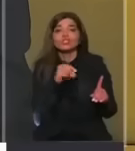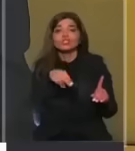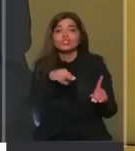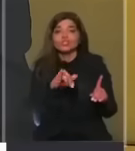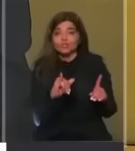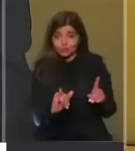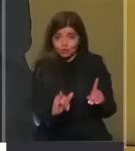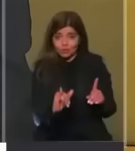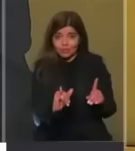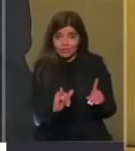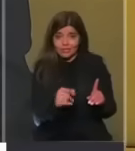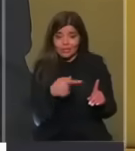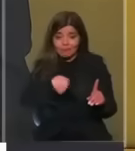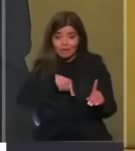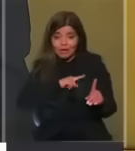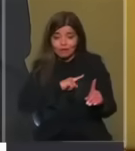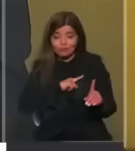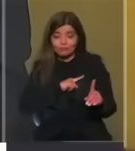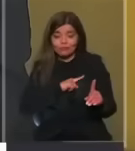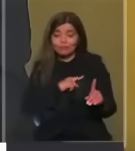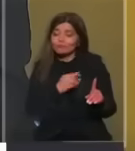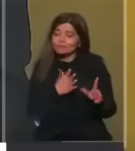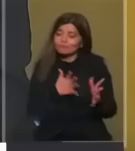Tony se iba a convertir para nosotros